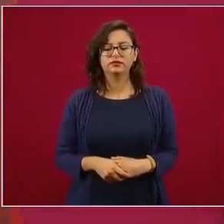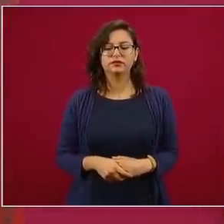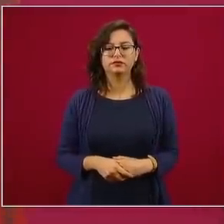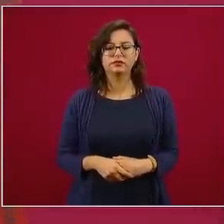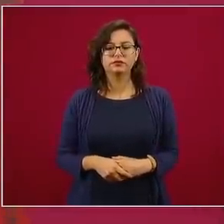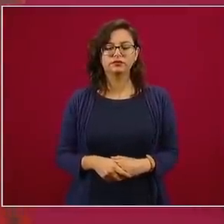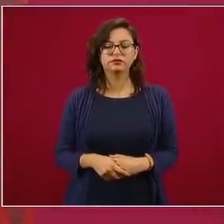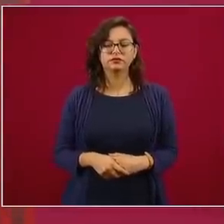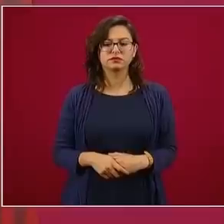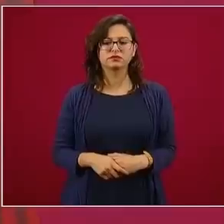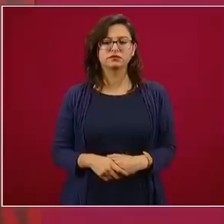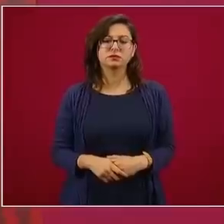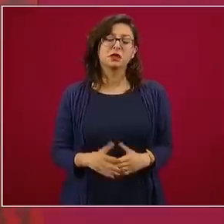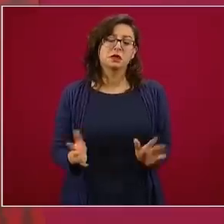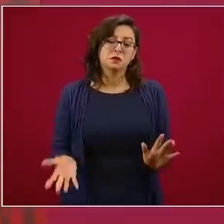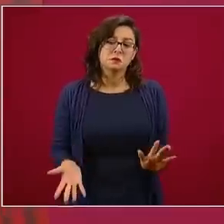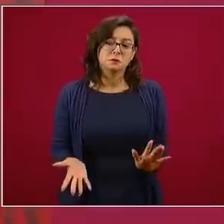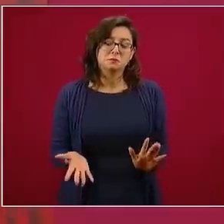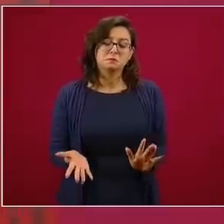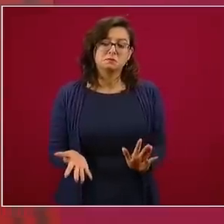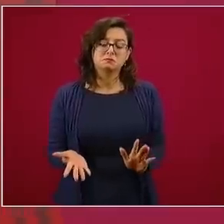Eso es lo que puedo yo contestarte.